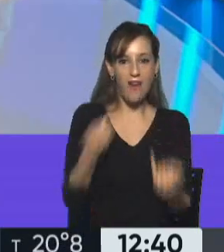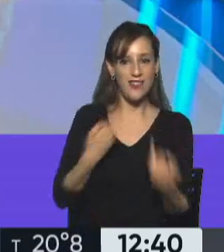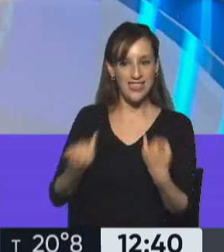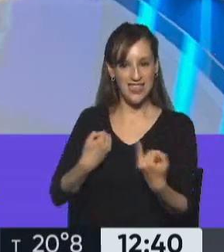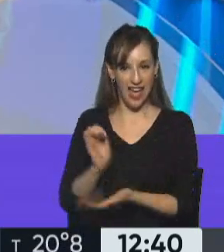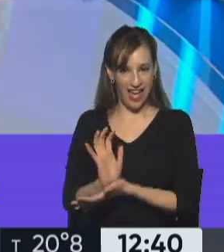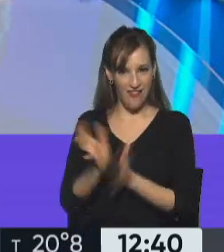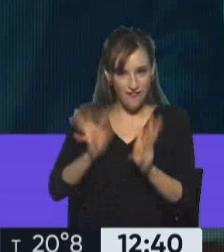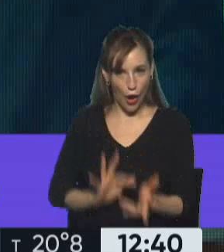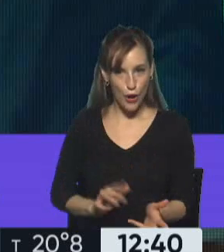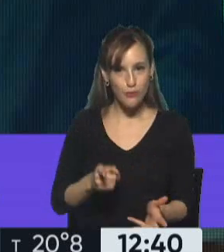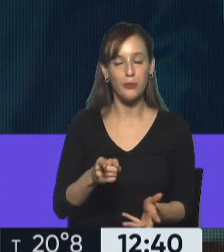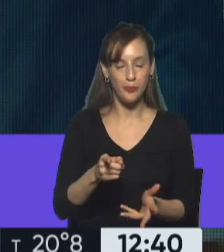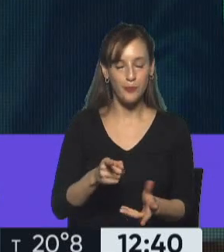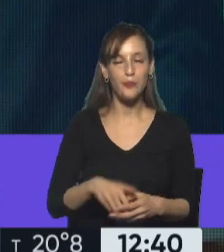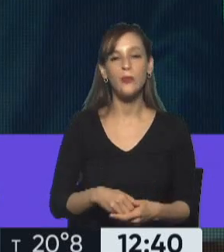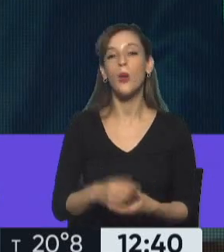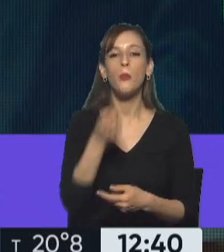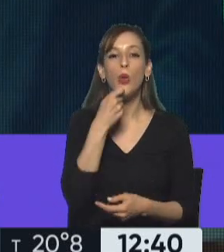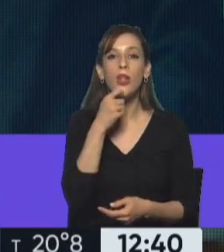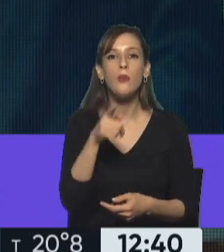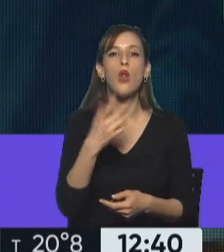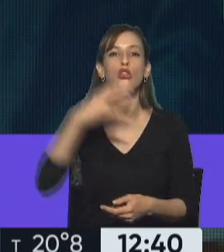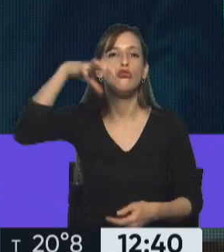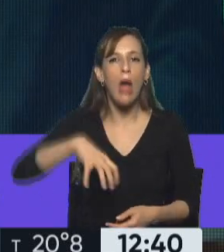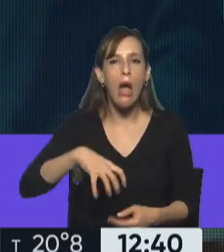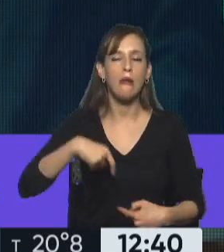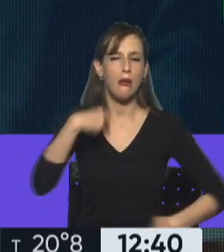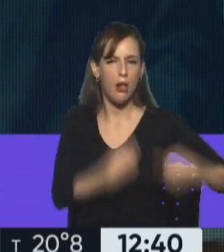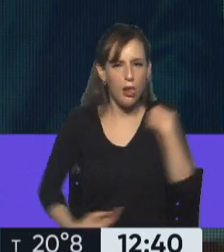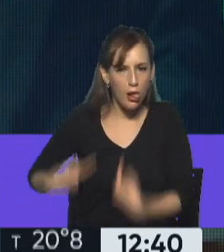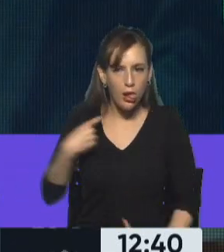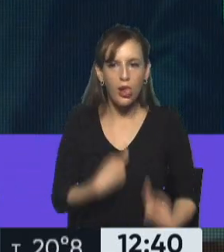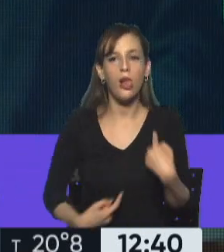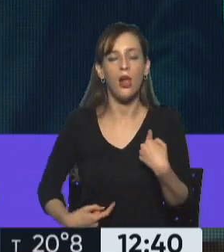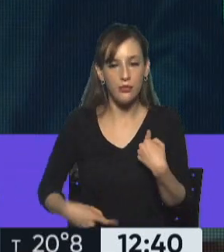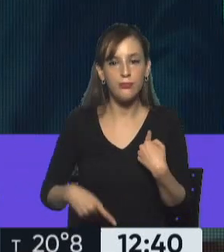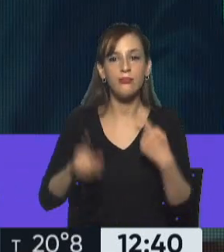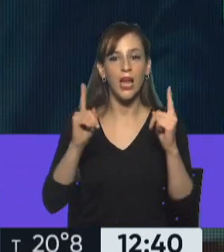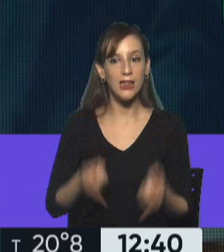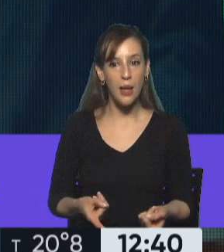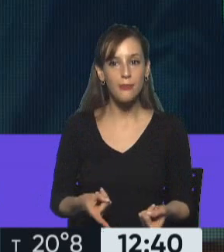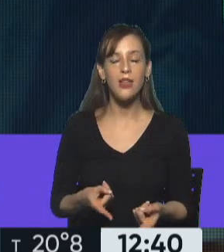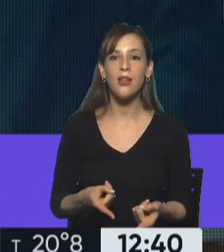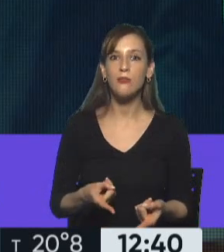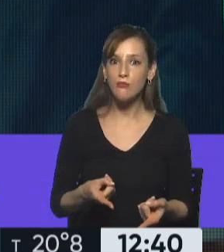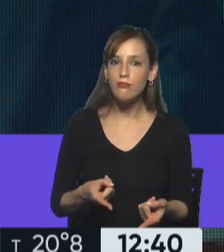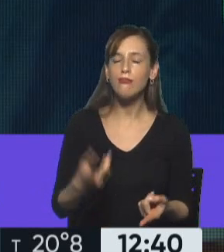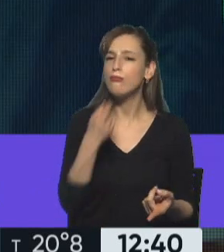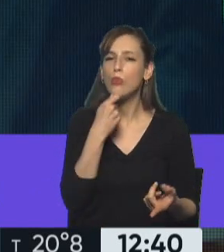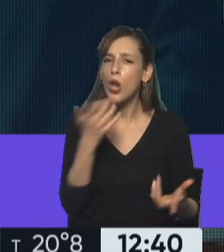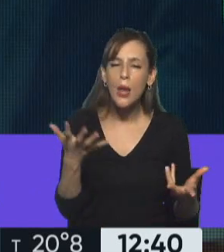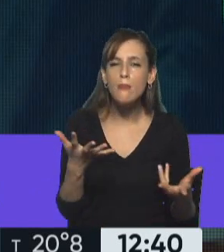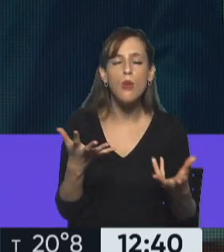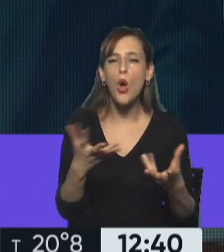presión senshan por ejemplo el flujo de la sangre y saben por ejemplo si hay problemas